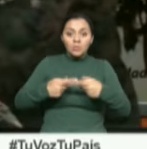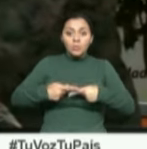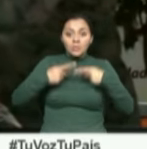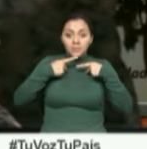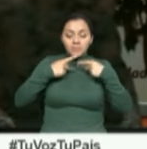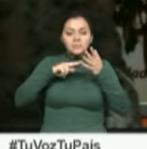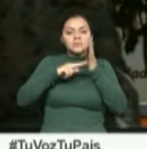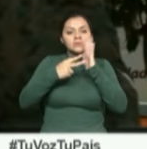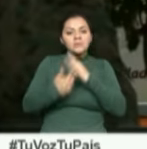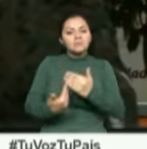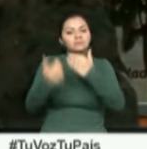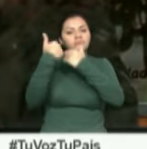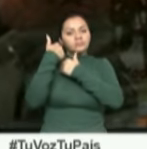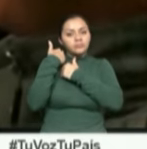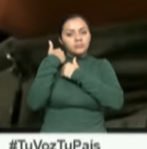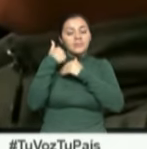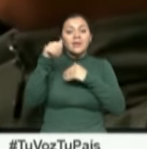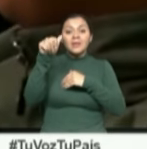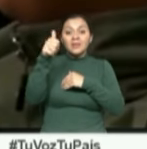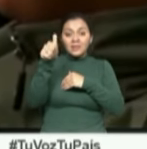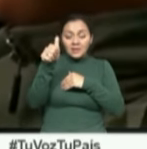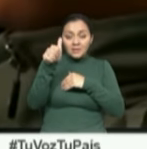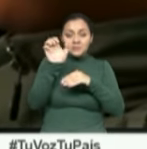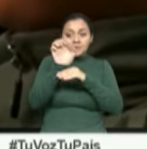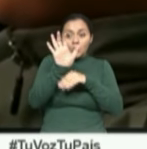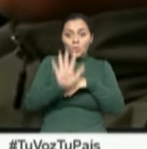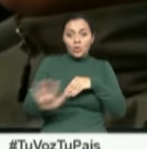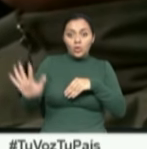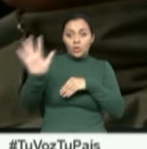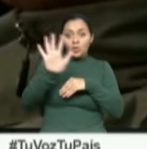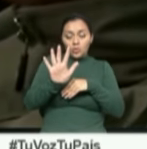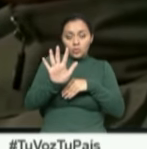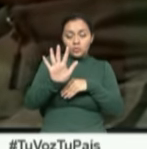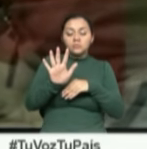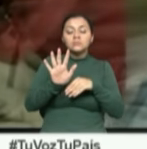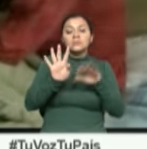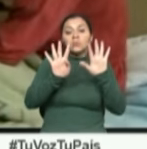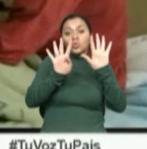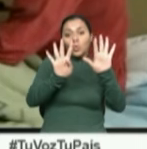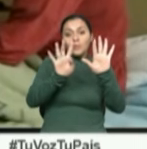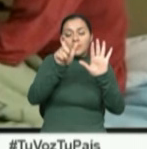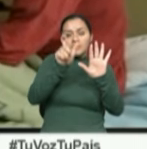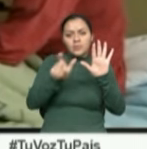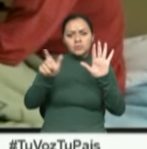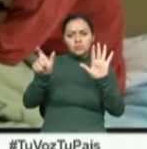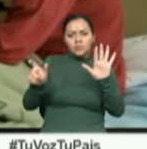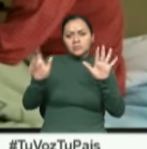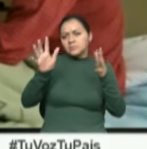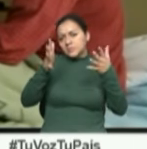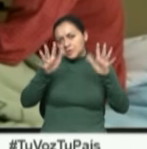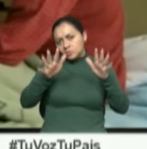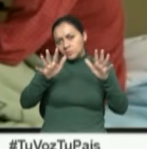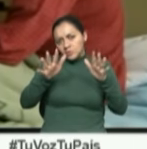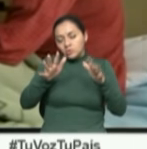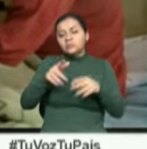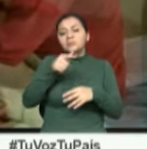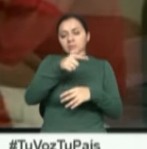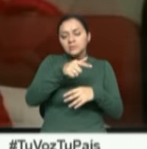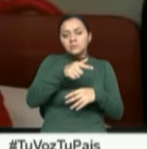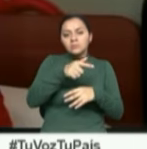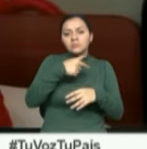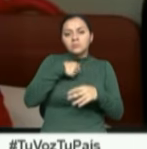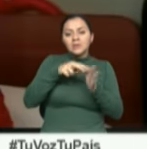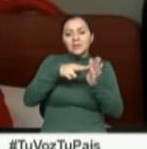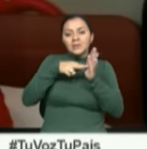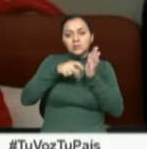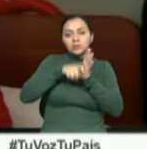manos. Al momento, 9 de cada 10 ecuatorianos, es decir, 12 millones de personas, mantienen su condición de donantes en el